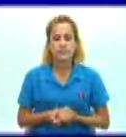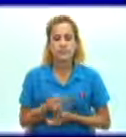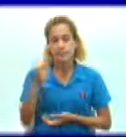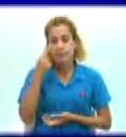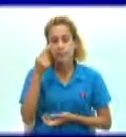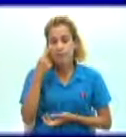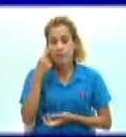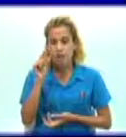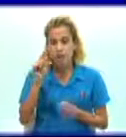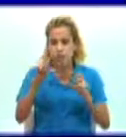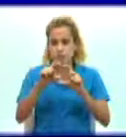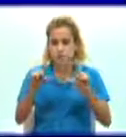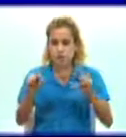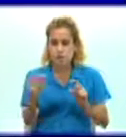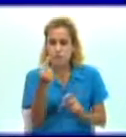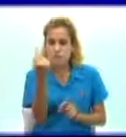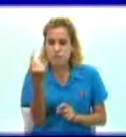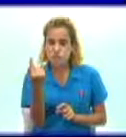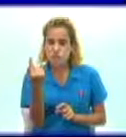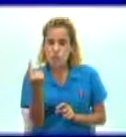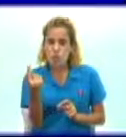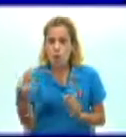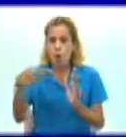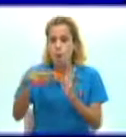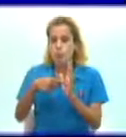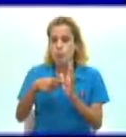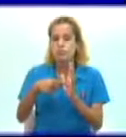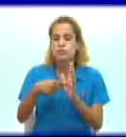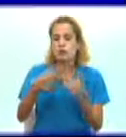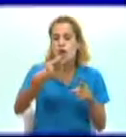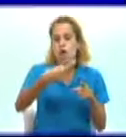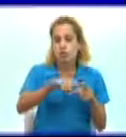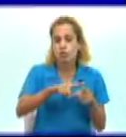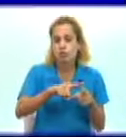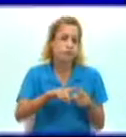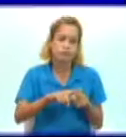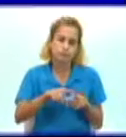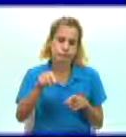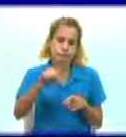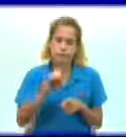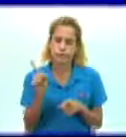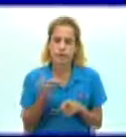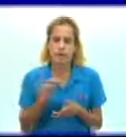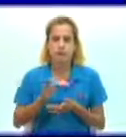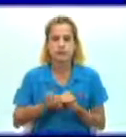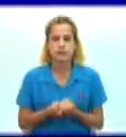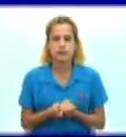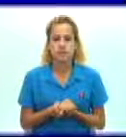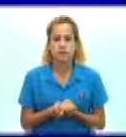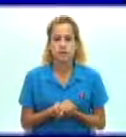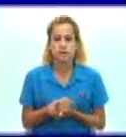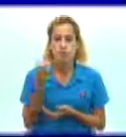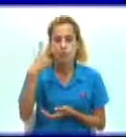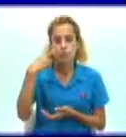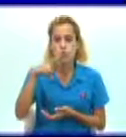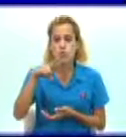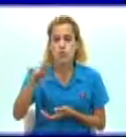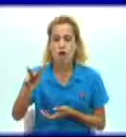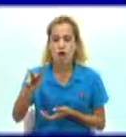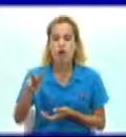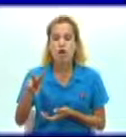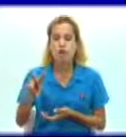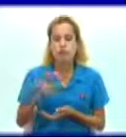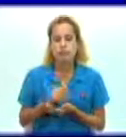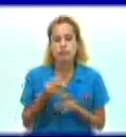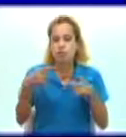denominadores. Si uno de los dos era múltiplo del otro, 5 no es múltiplo de 2, ni 2 es múltiplo de 5. Por lo tanto, hay que buscar un común